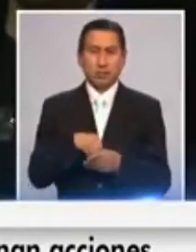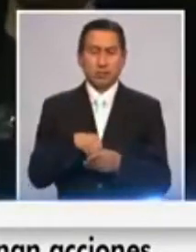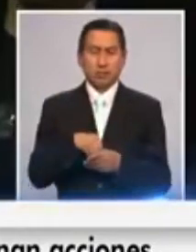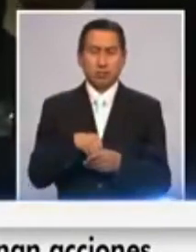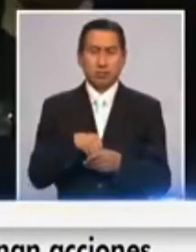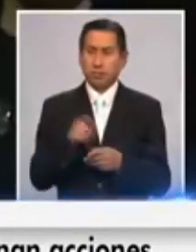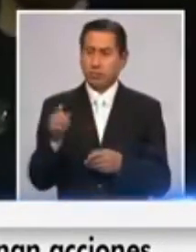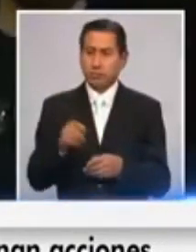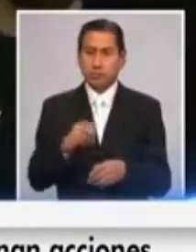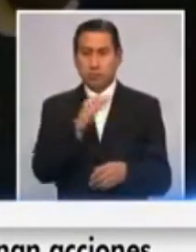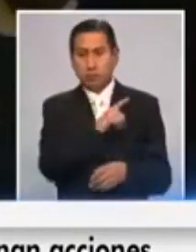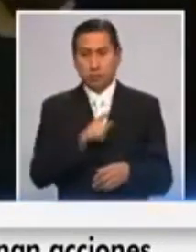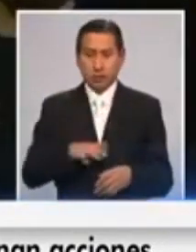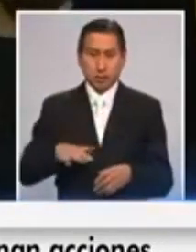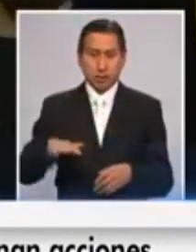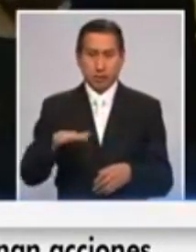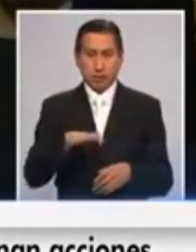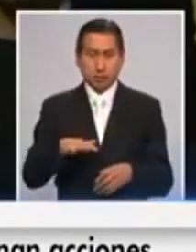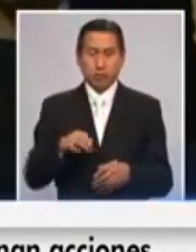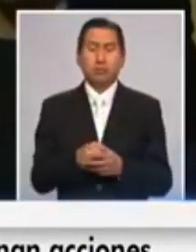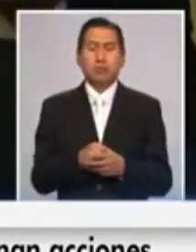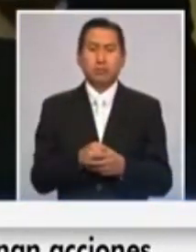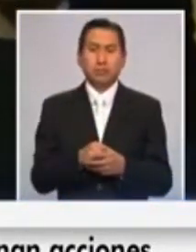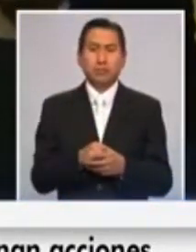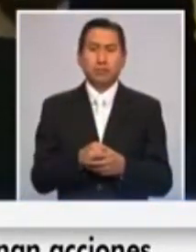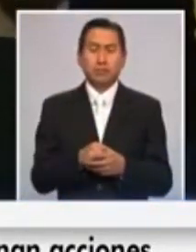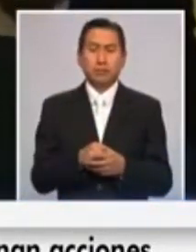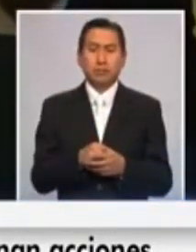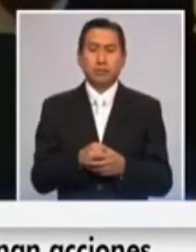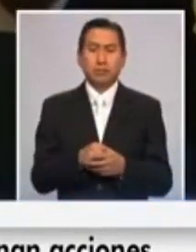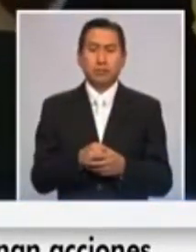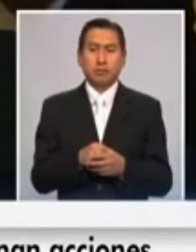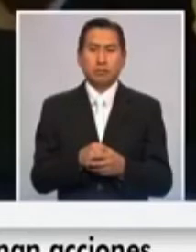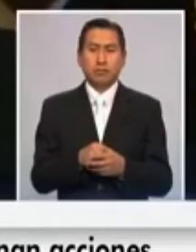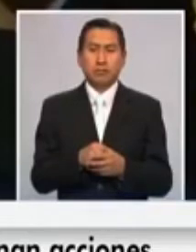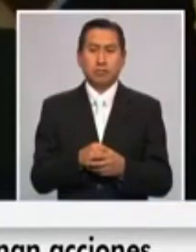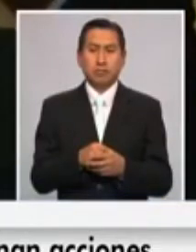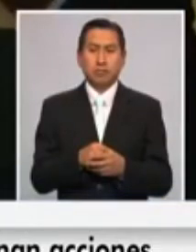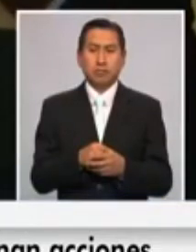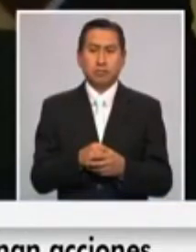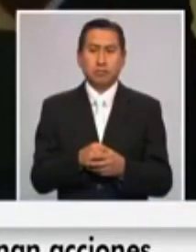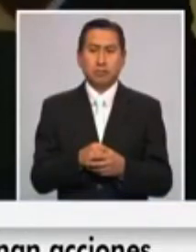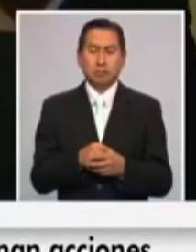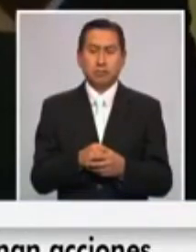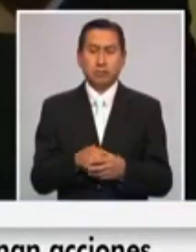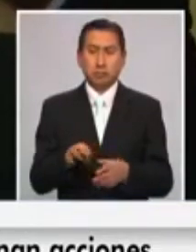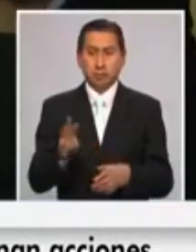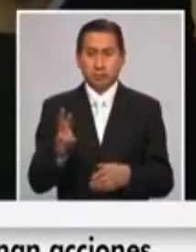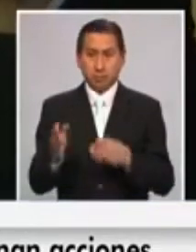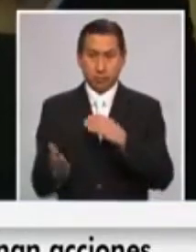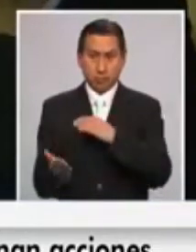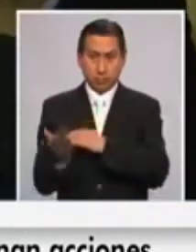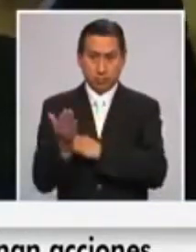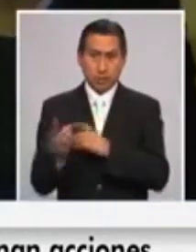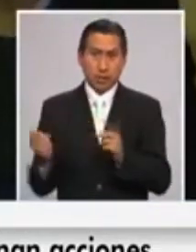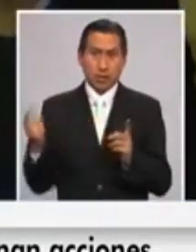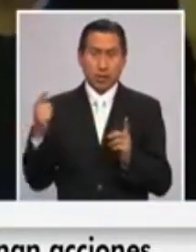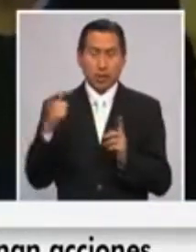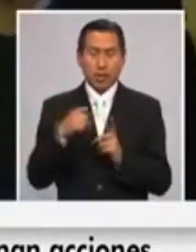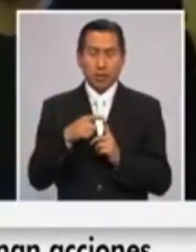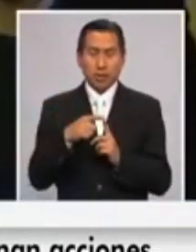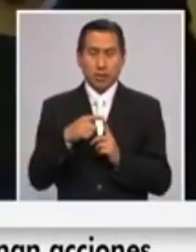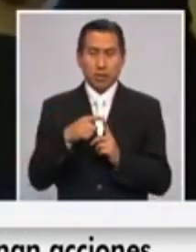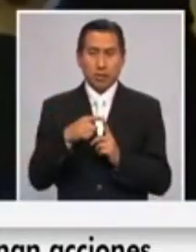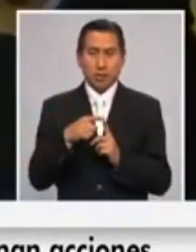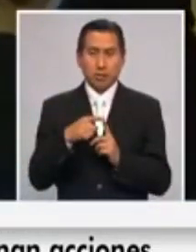municipio. de 6 de la mañana hasta